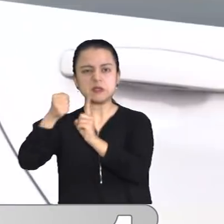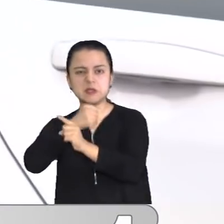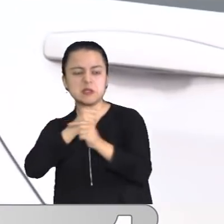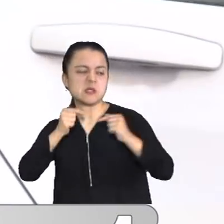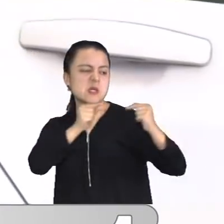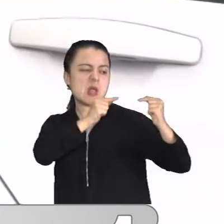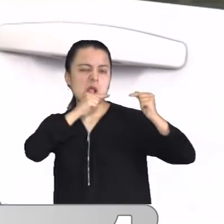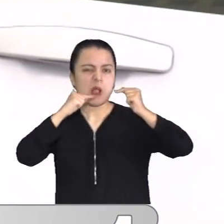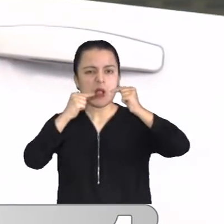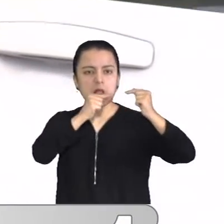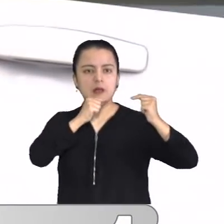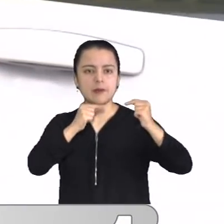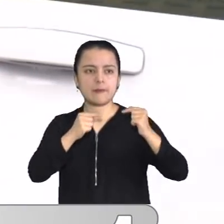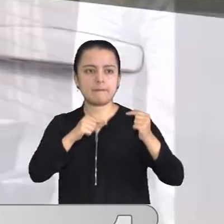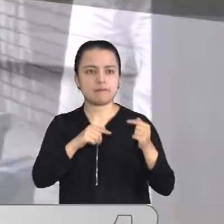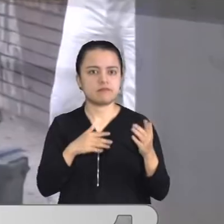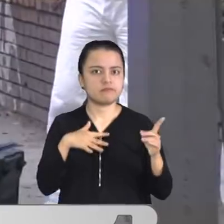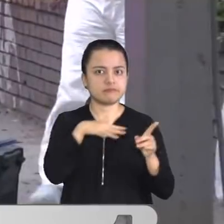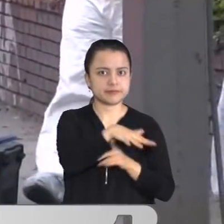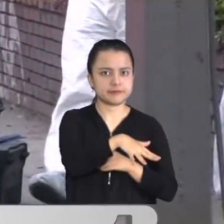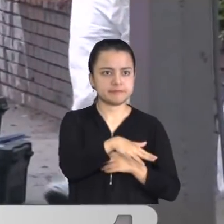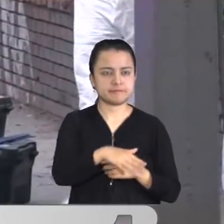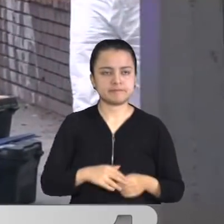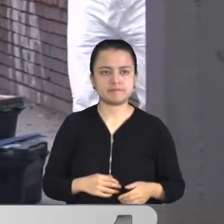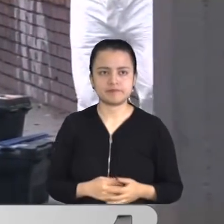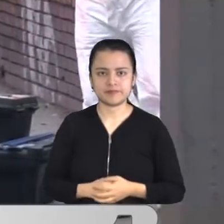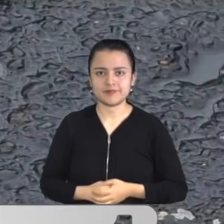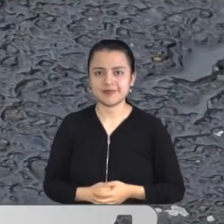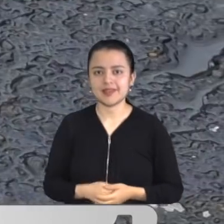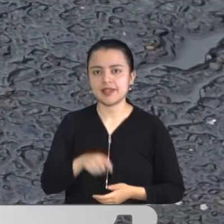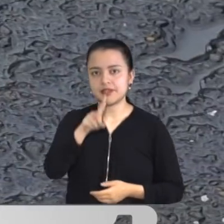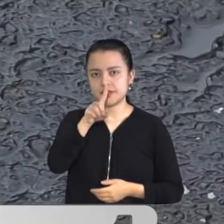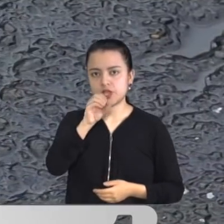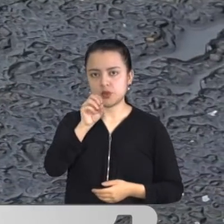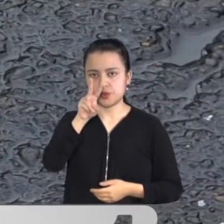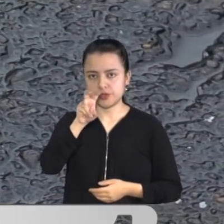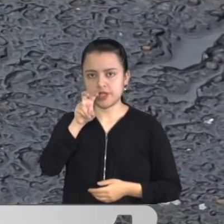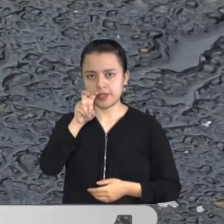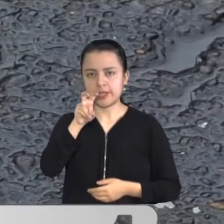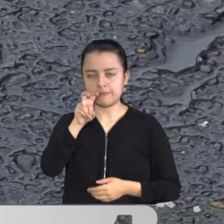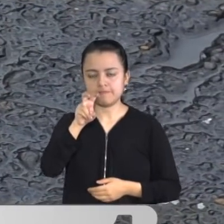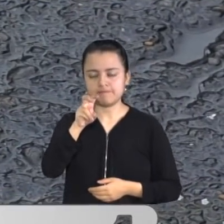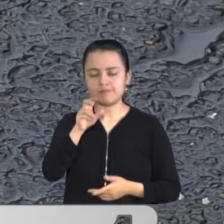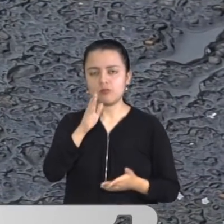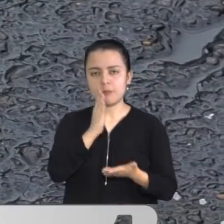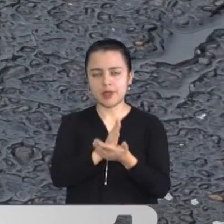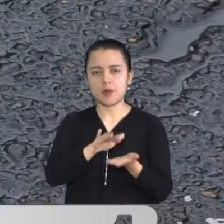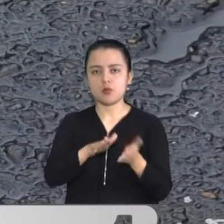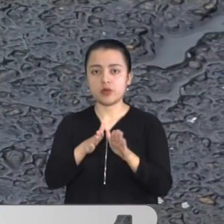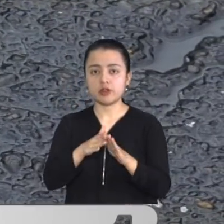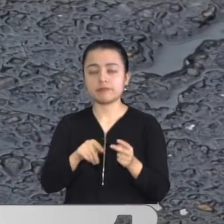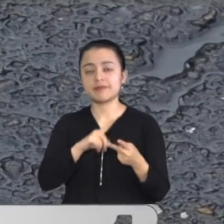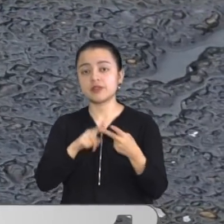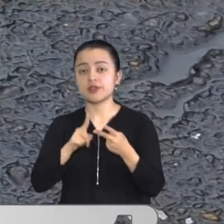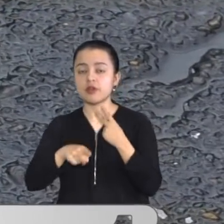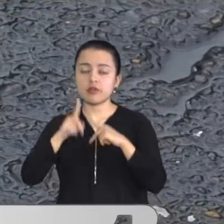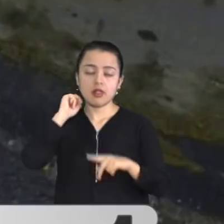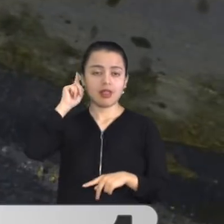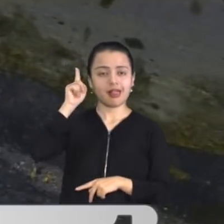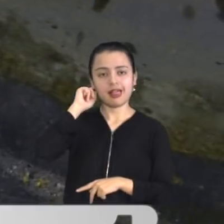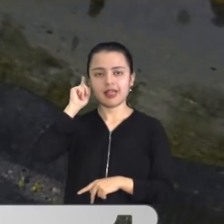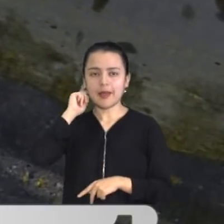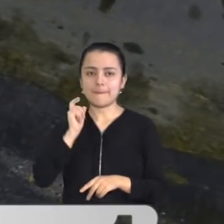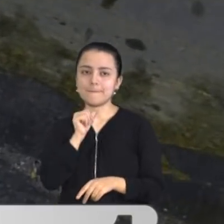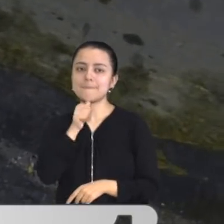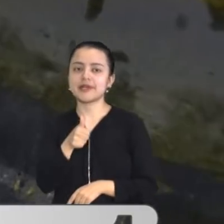de los ciudadanos. De 177 muertes, 107 fueron por intolerancia. En su mayoría, el consumo excesivo de alcohol provoca